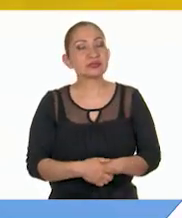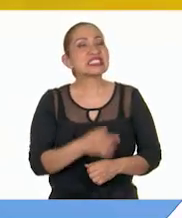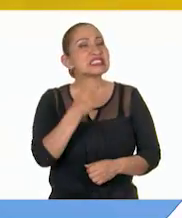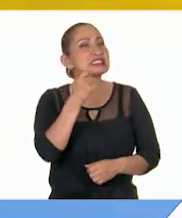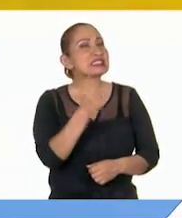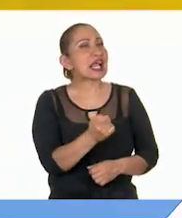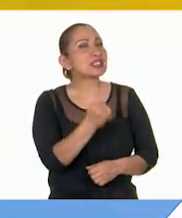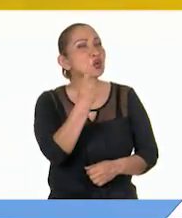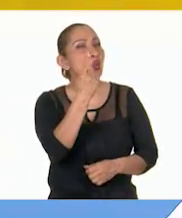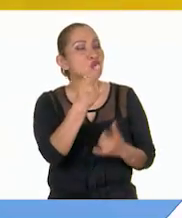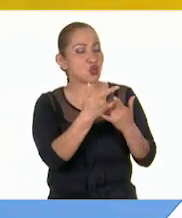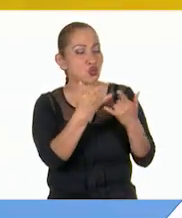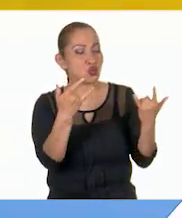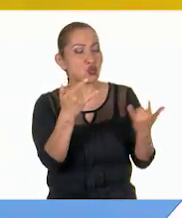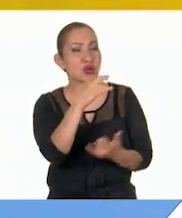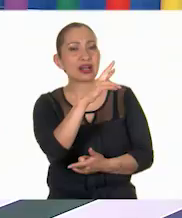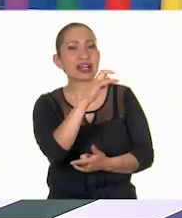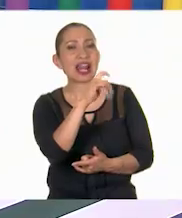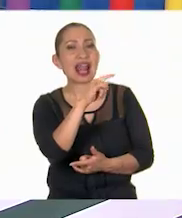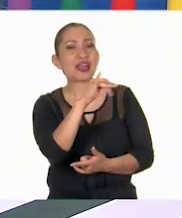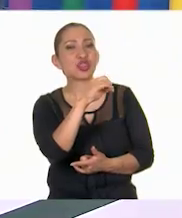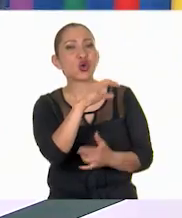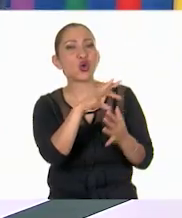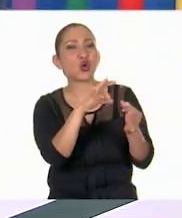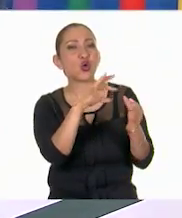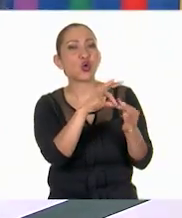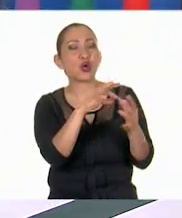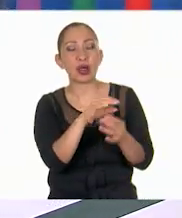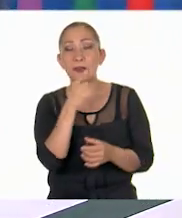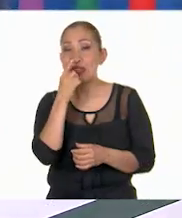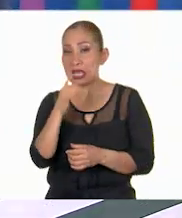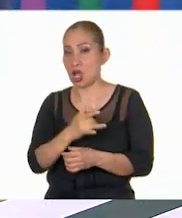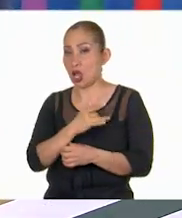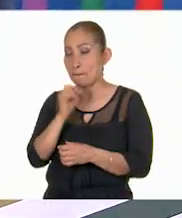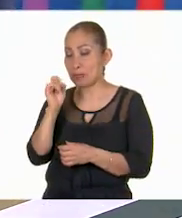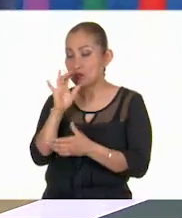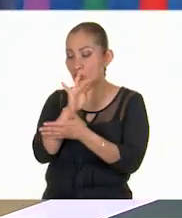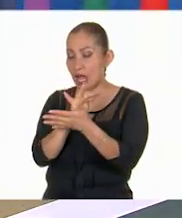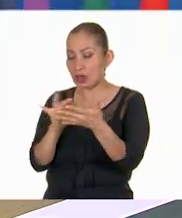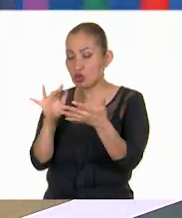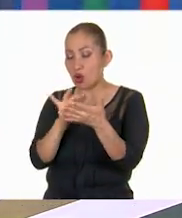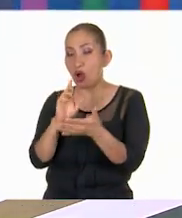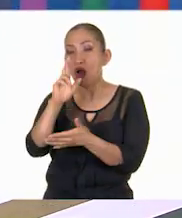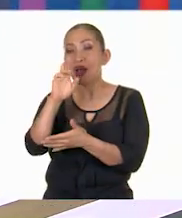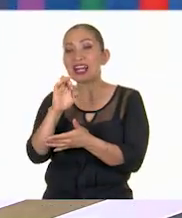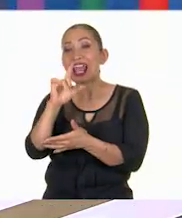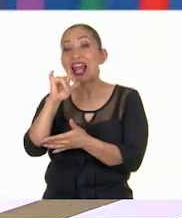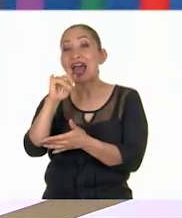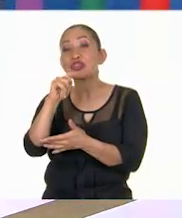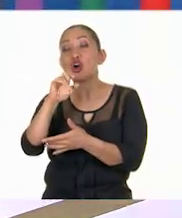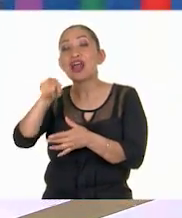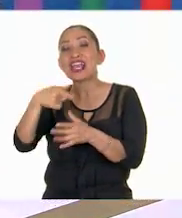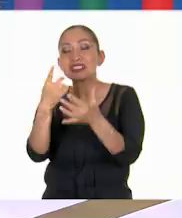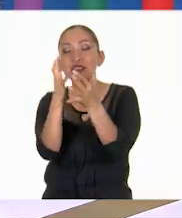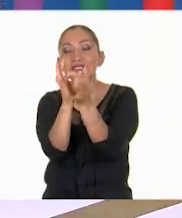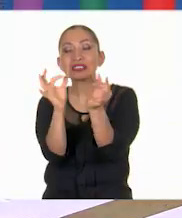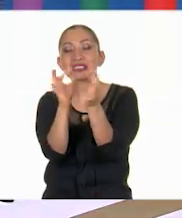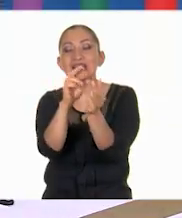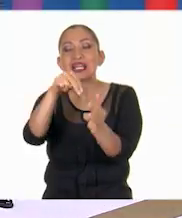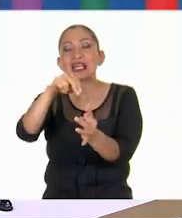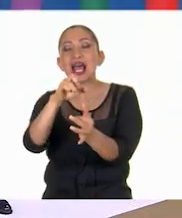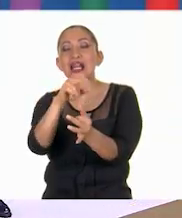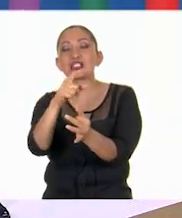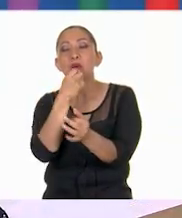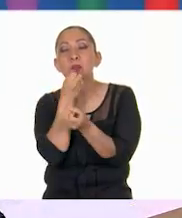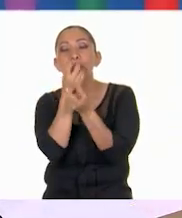¿Qué es un relato? Pues como lo inferimos gracias a la lectura, un relato es una narración que da a